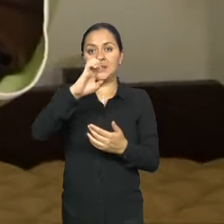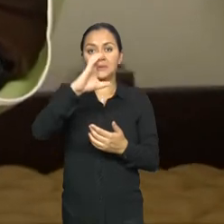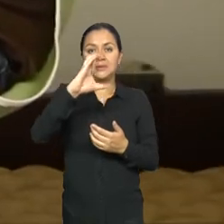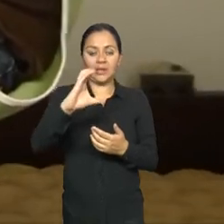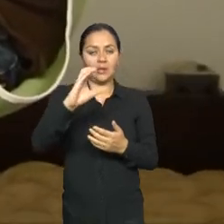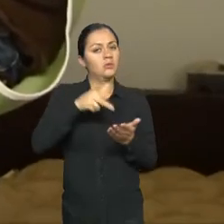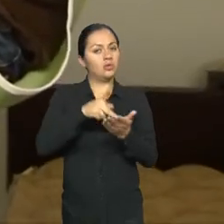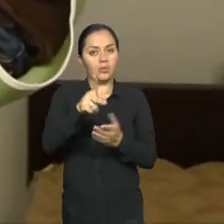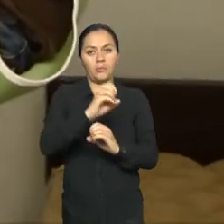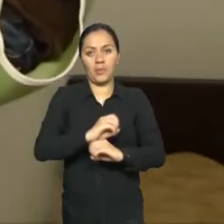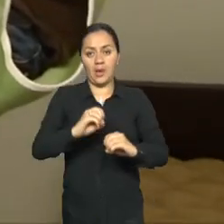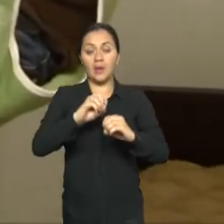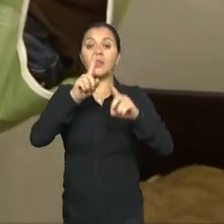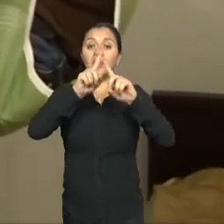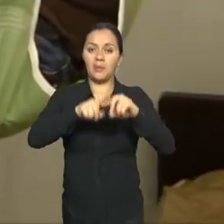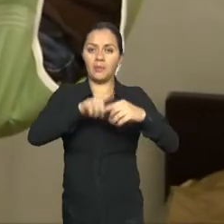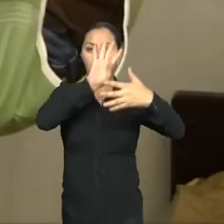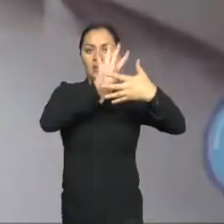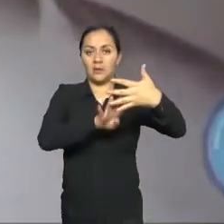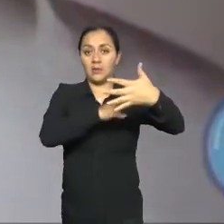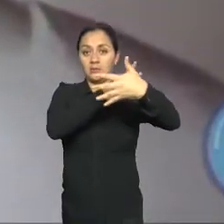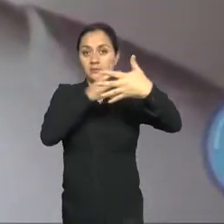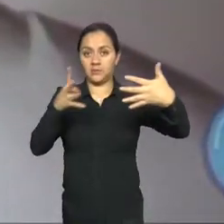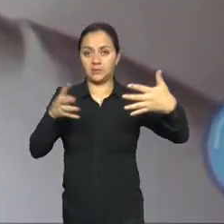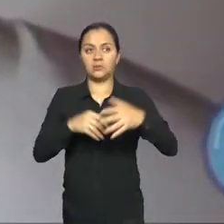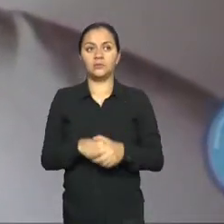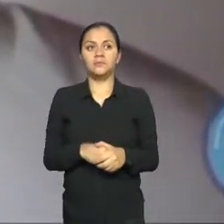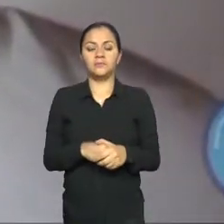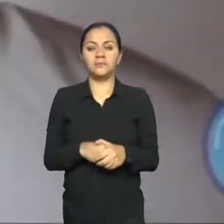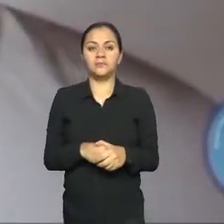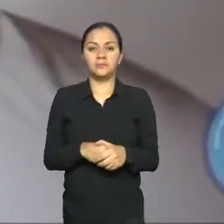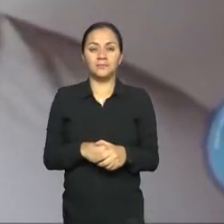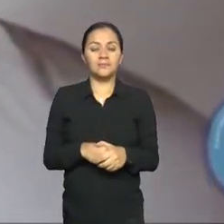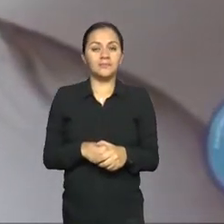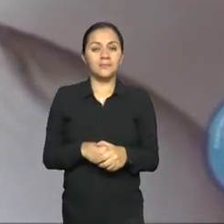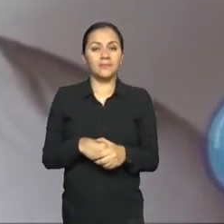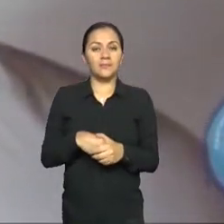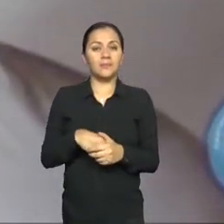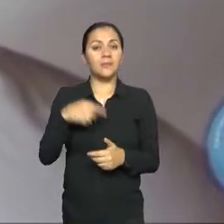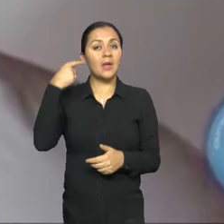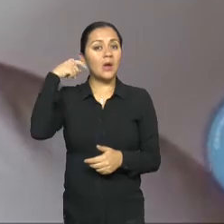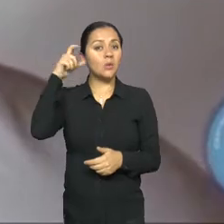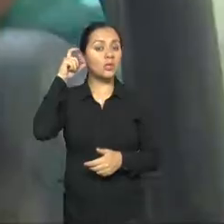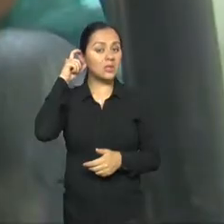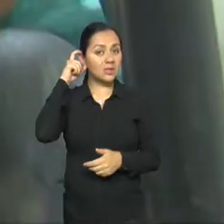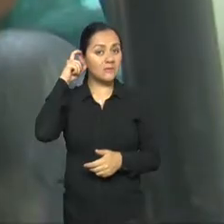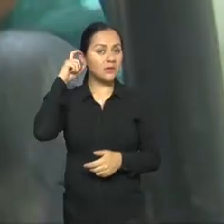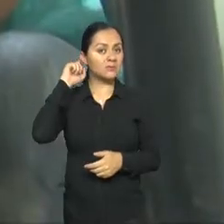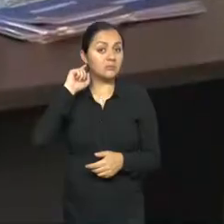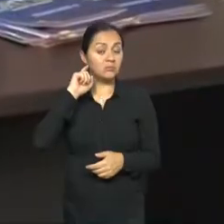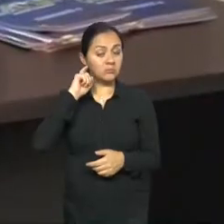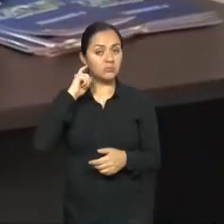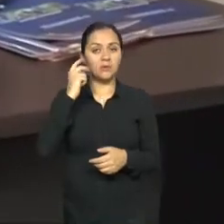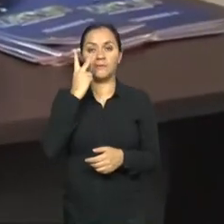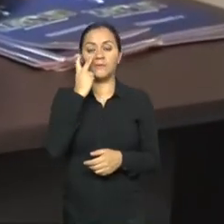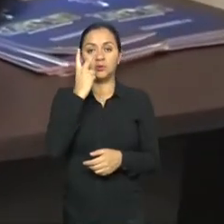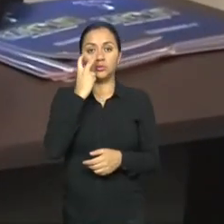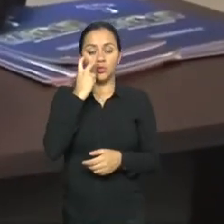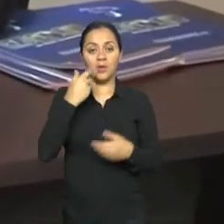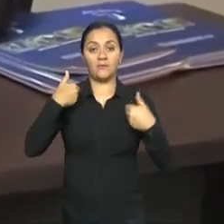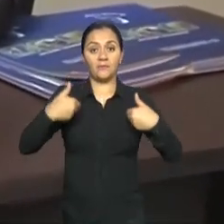de acuerdo a la siguiente clasificación. Prótesis para personas con discapacidad auditiva, visual y física.